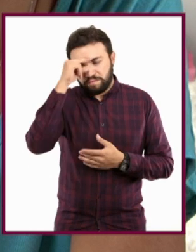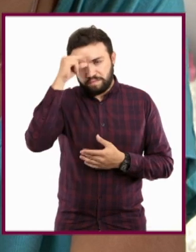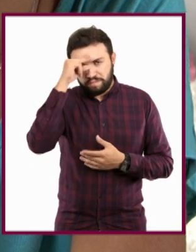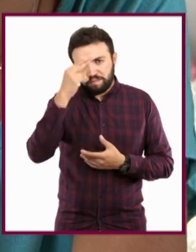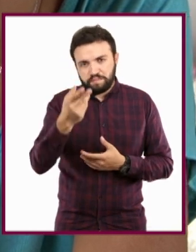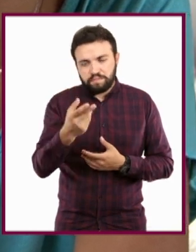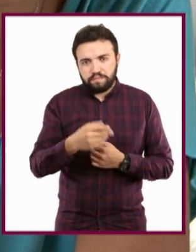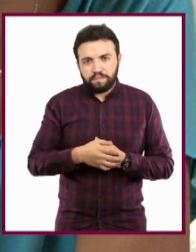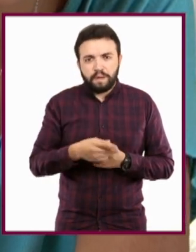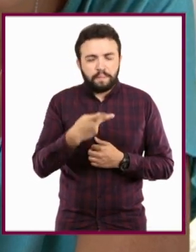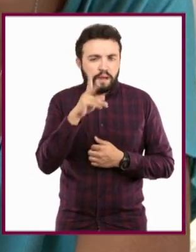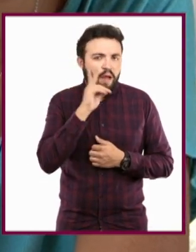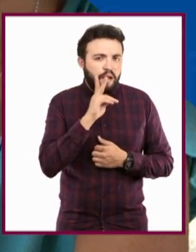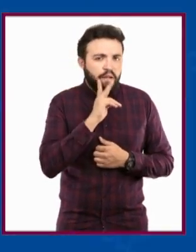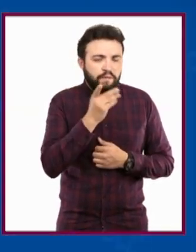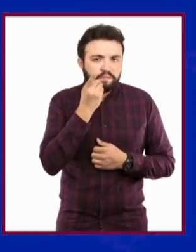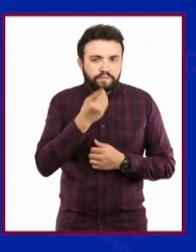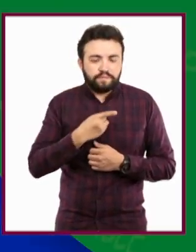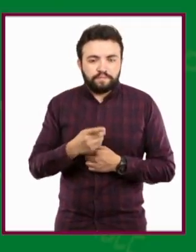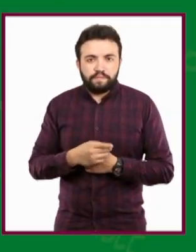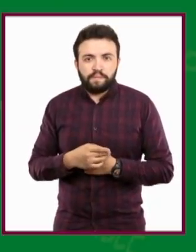hablando. Pero veamos.